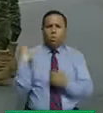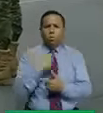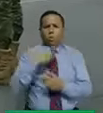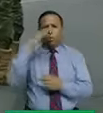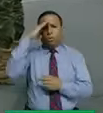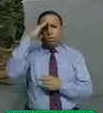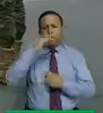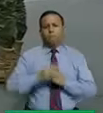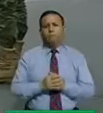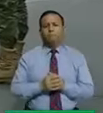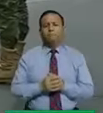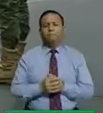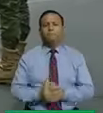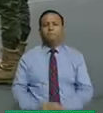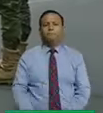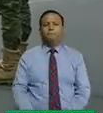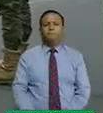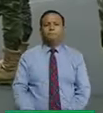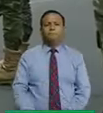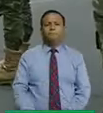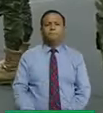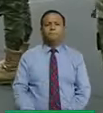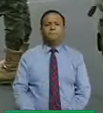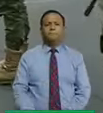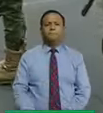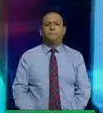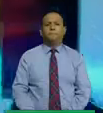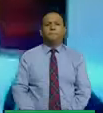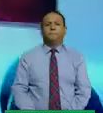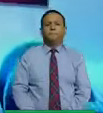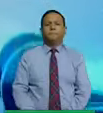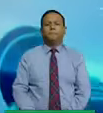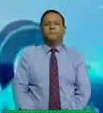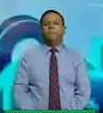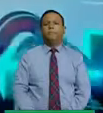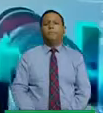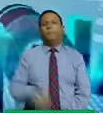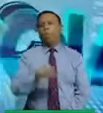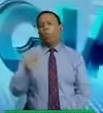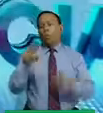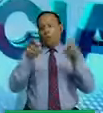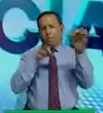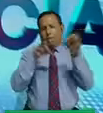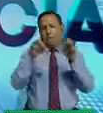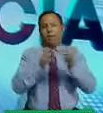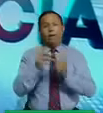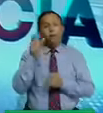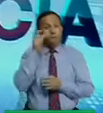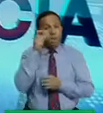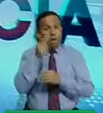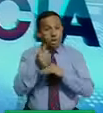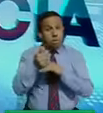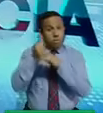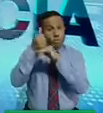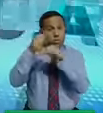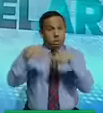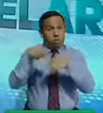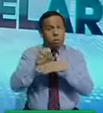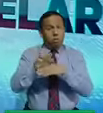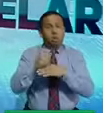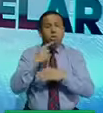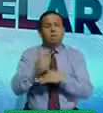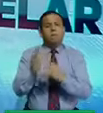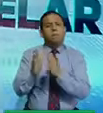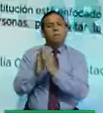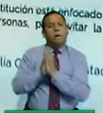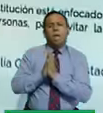Tulcán, informa Miriam Enríquez. En otro tema, la Fiscalía General del Estado solicitó fecha